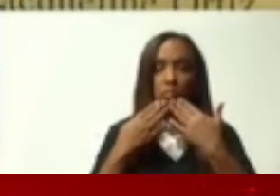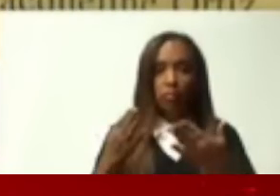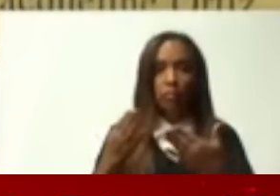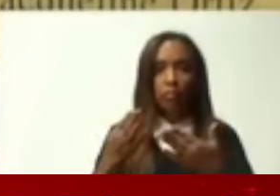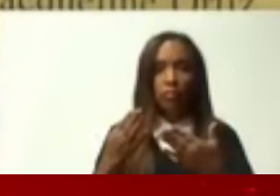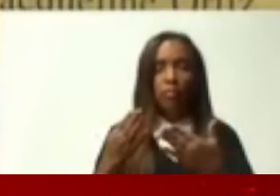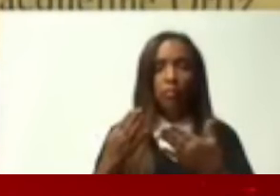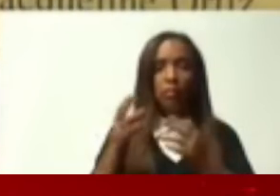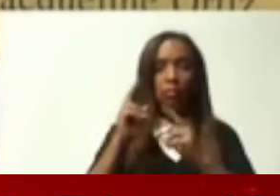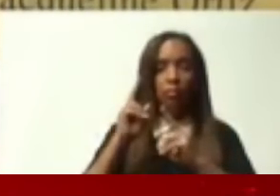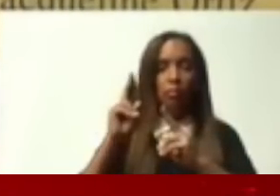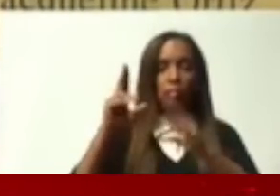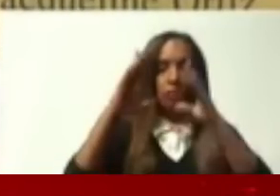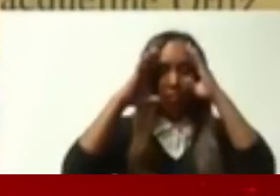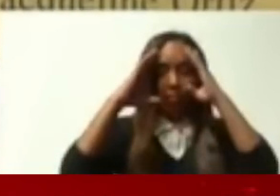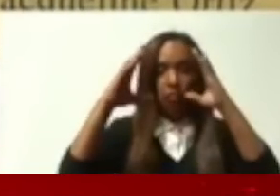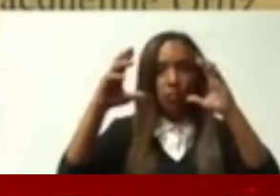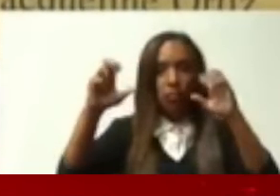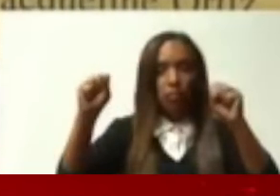muy bien,